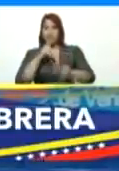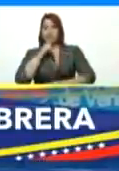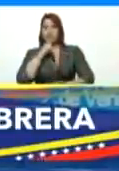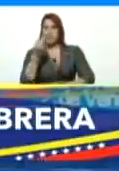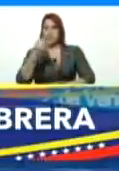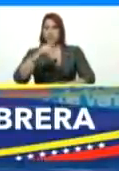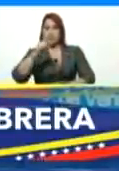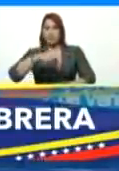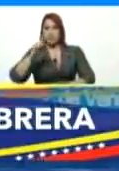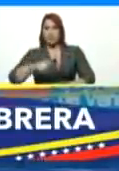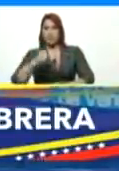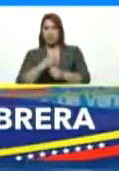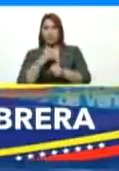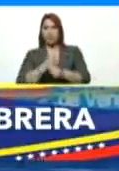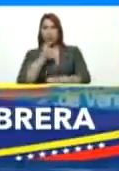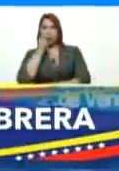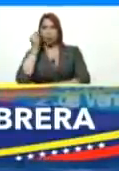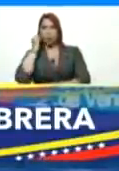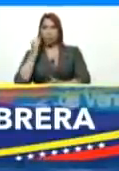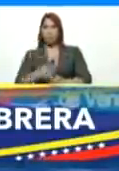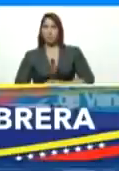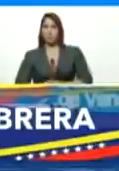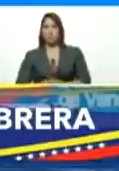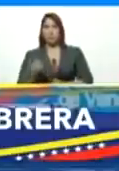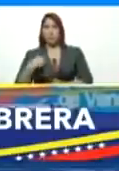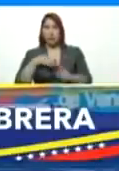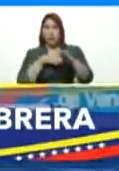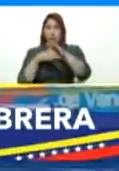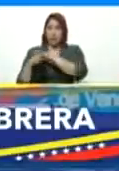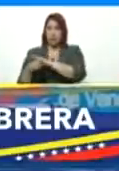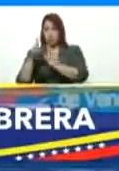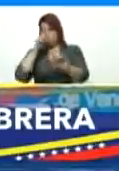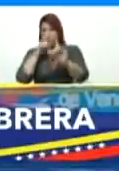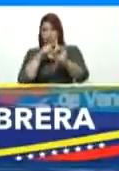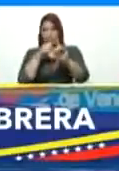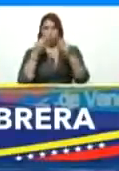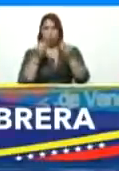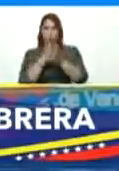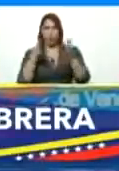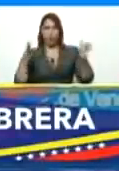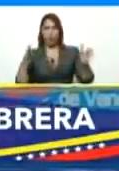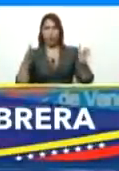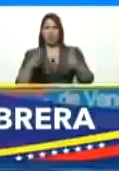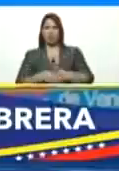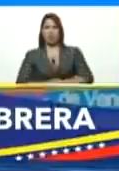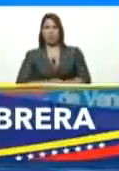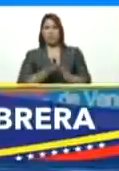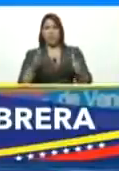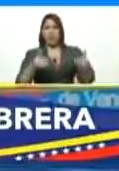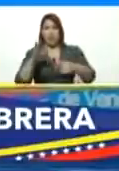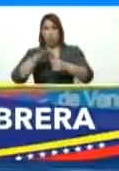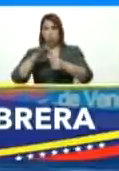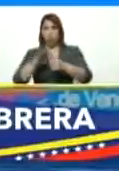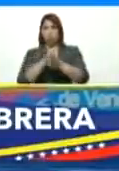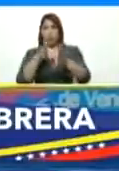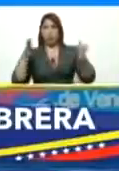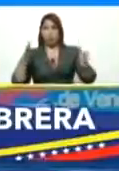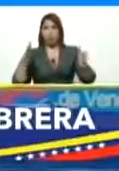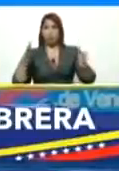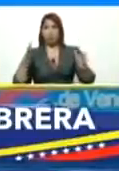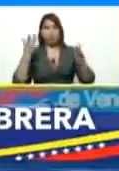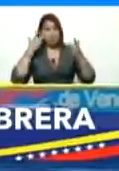lo necesita a los trabajadores a las trabajadoras tener acceso directo como una gigantesca cascada de ahorro sería